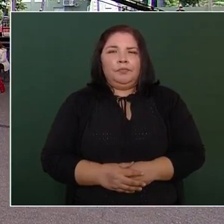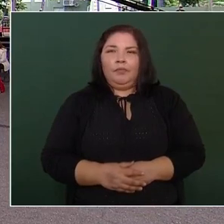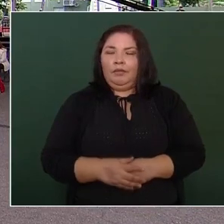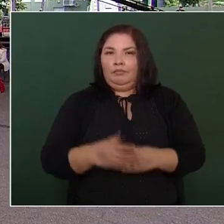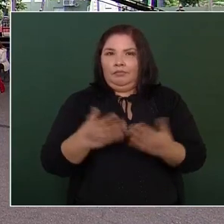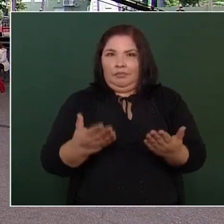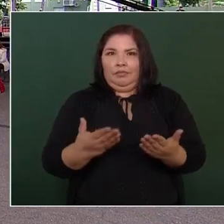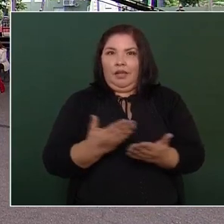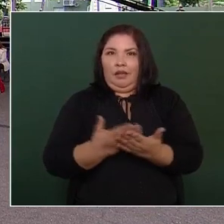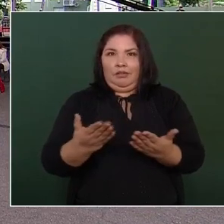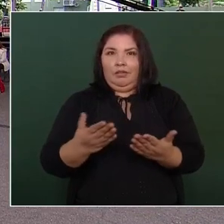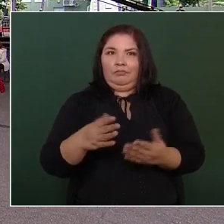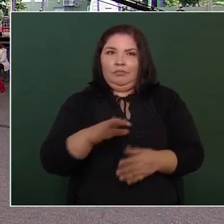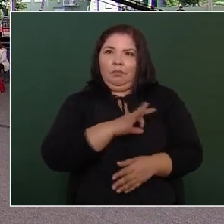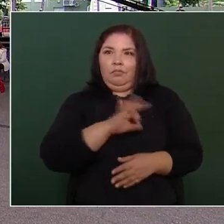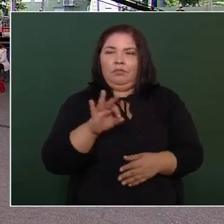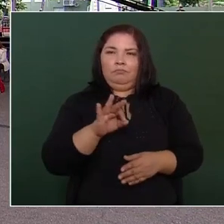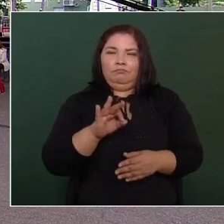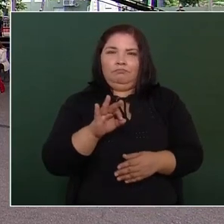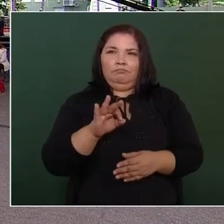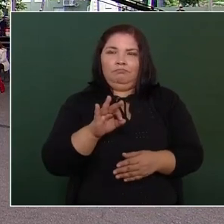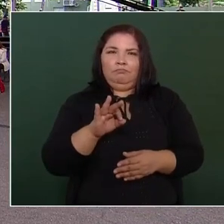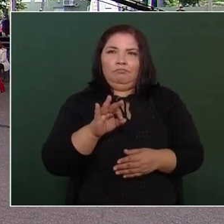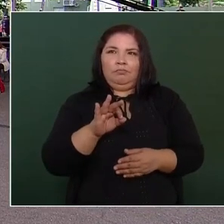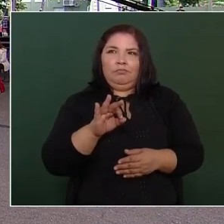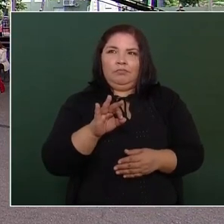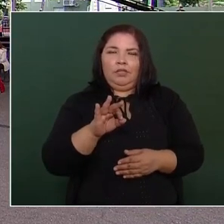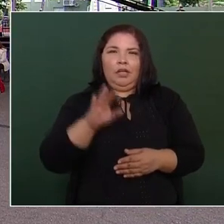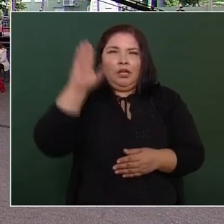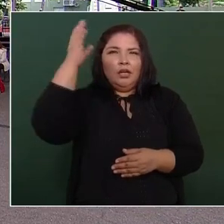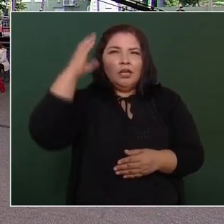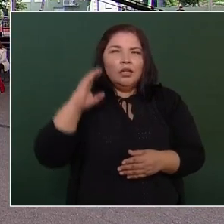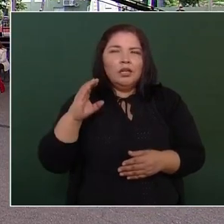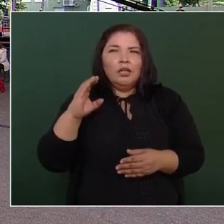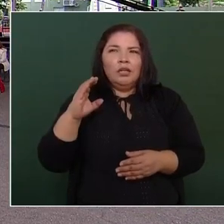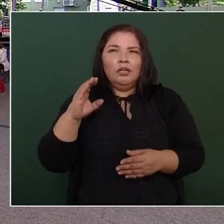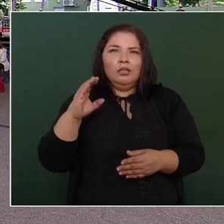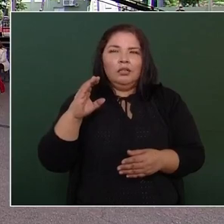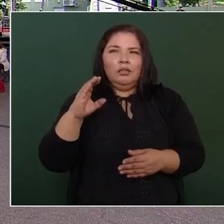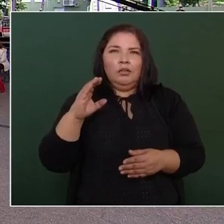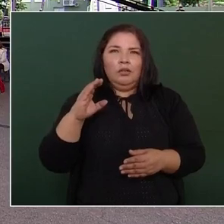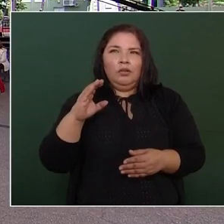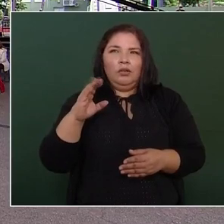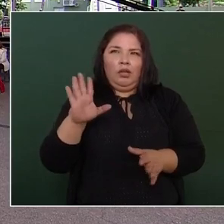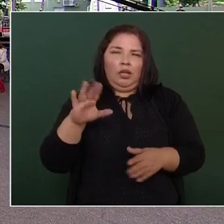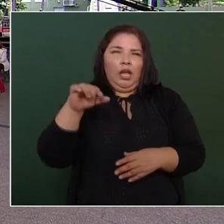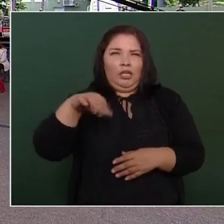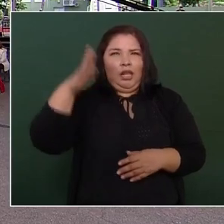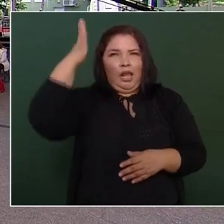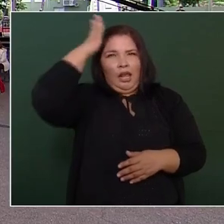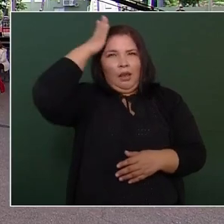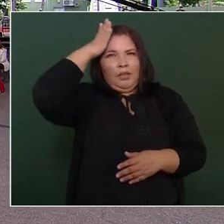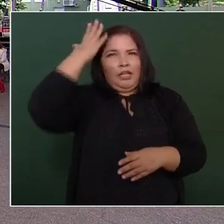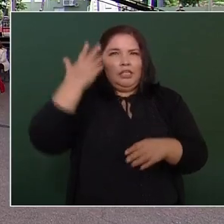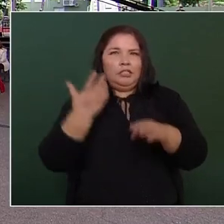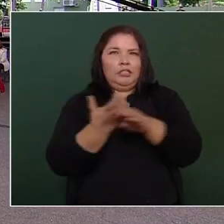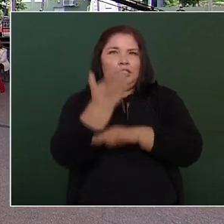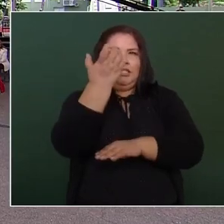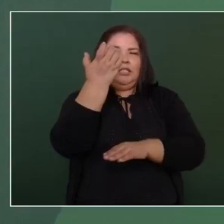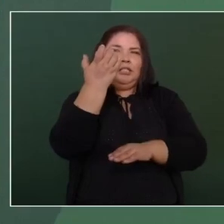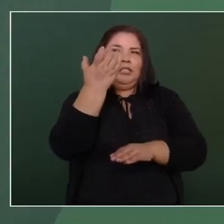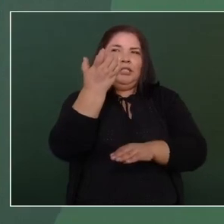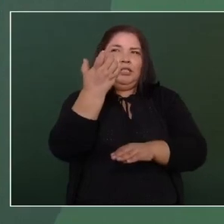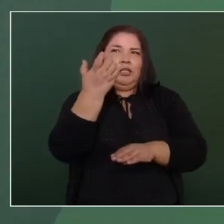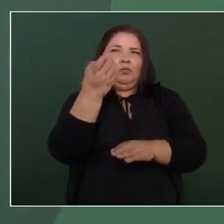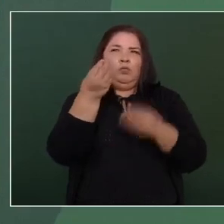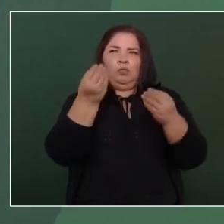se ahorran aquí en Culiacán, como es la capital del estado, pues